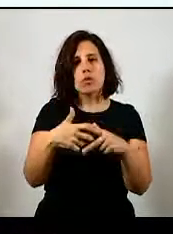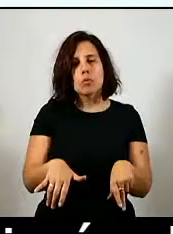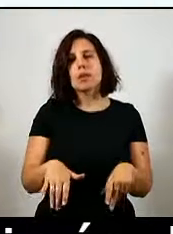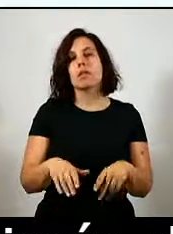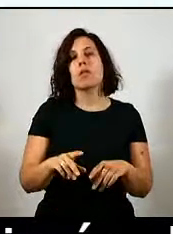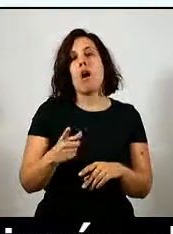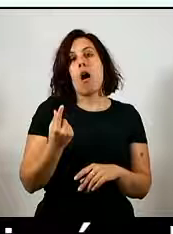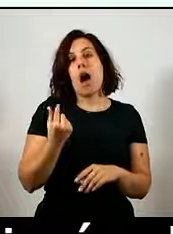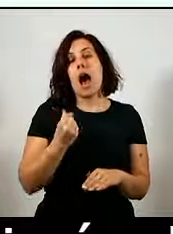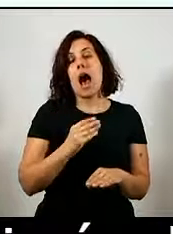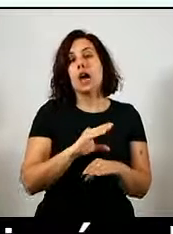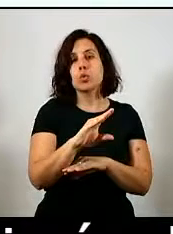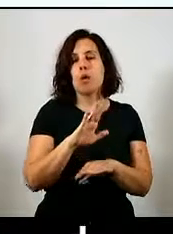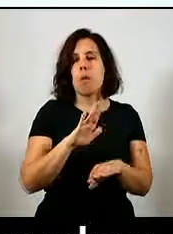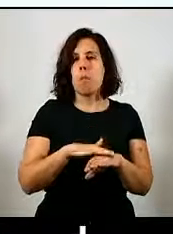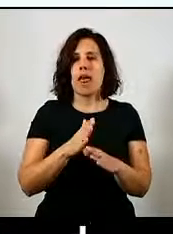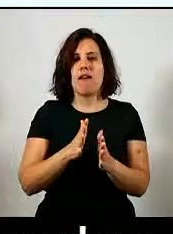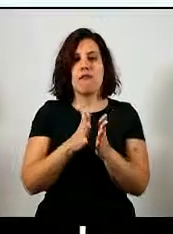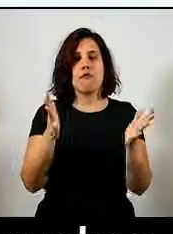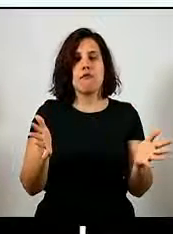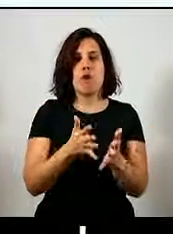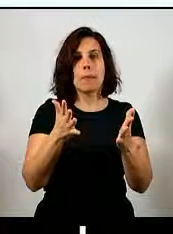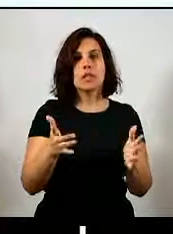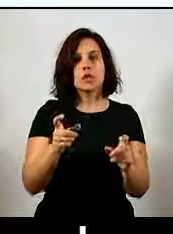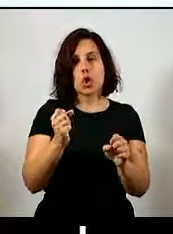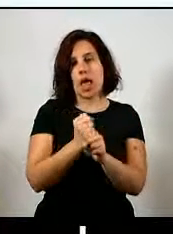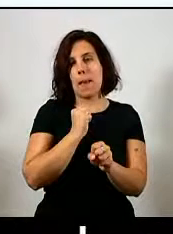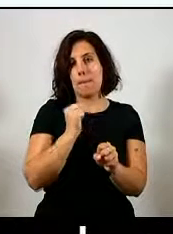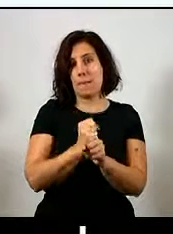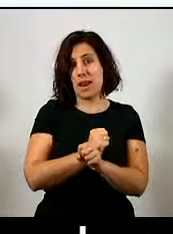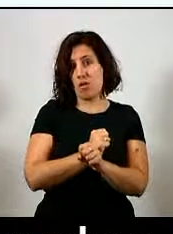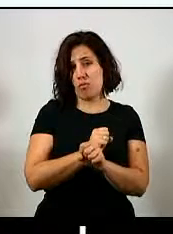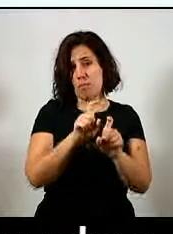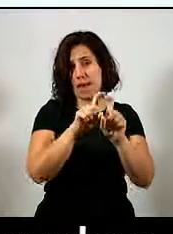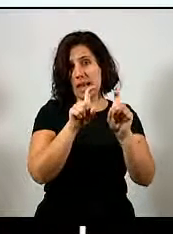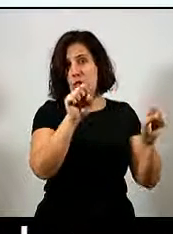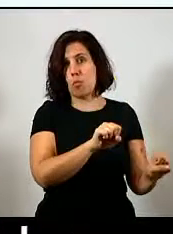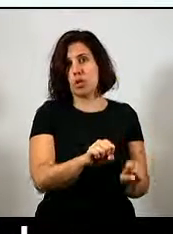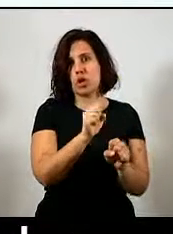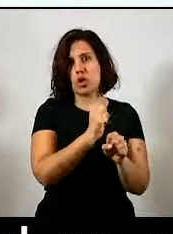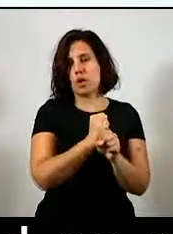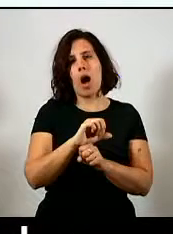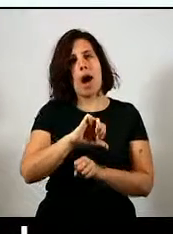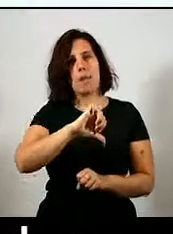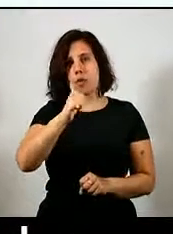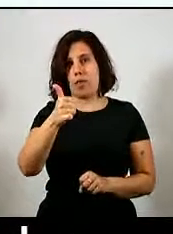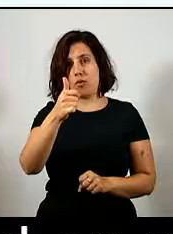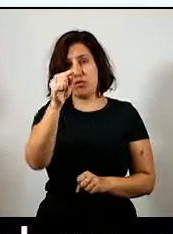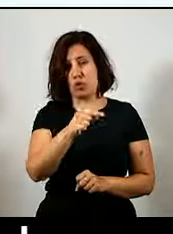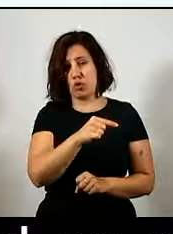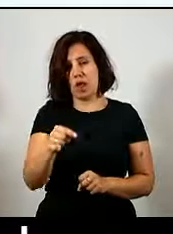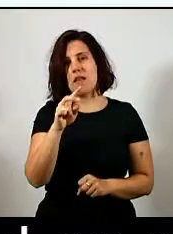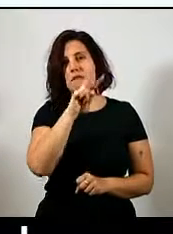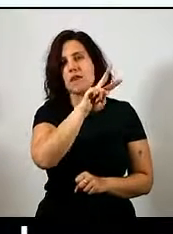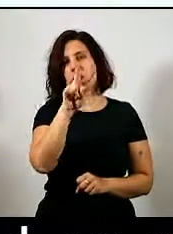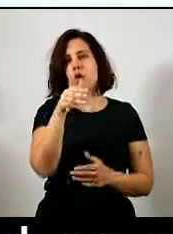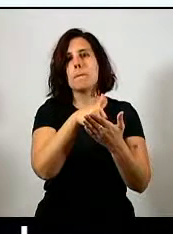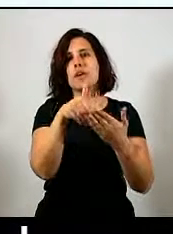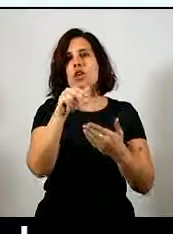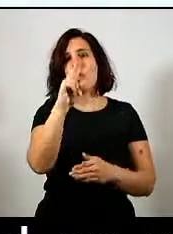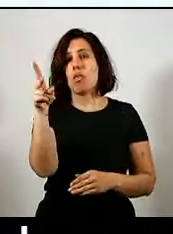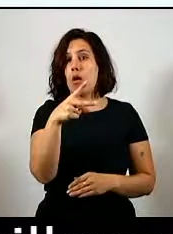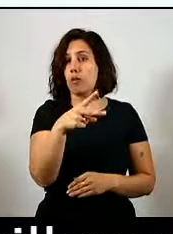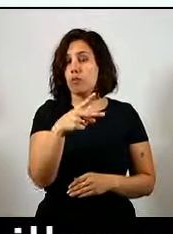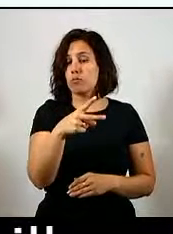empleo en personas con discapacidad en el mercado protegido de trabajo, con una dotación de 22 millones de euros que supuso